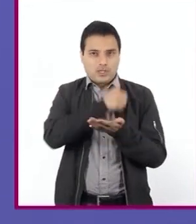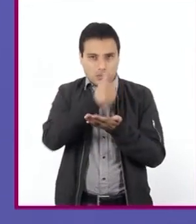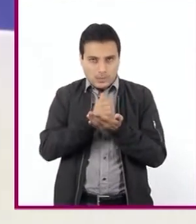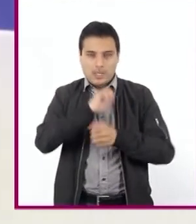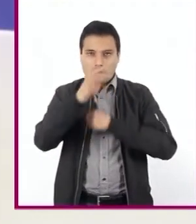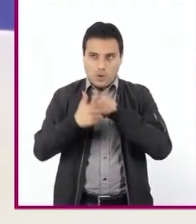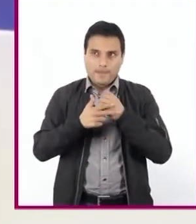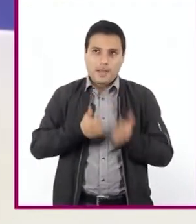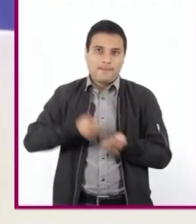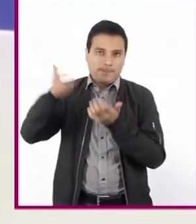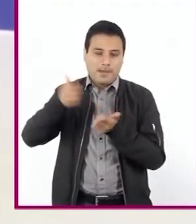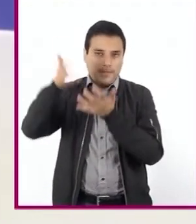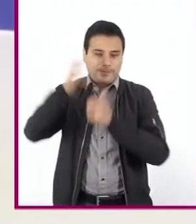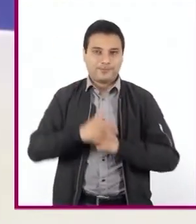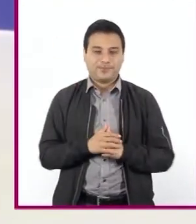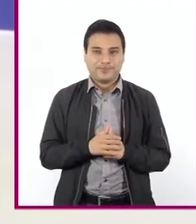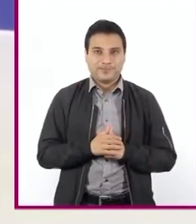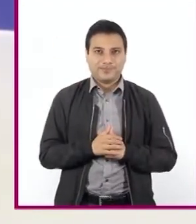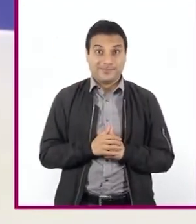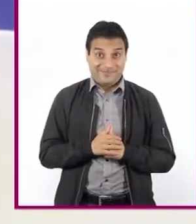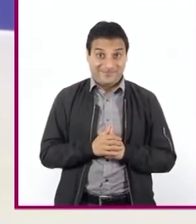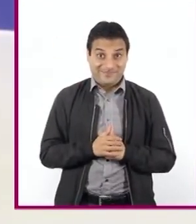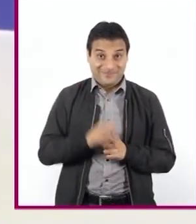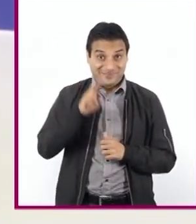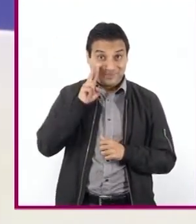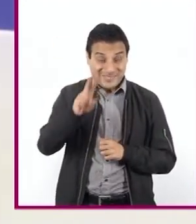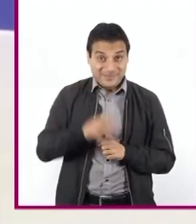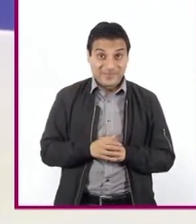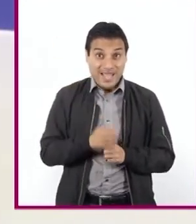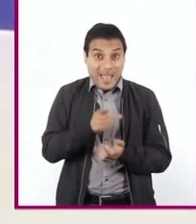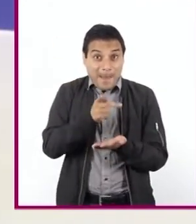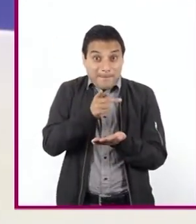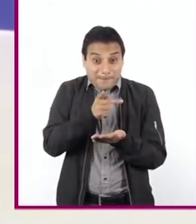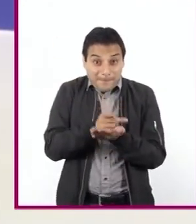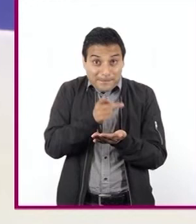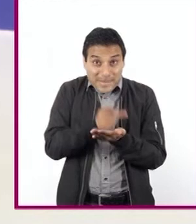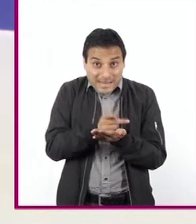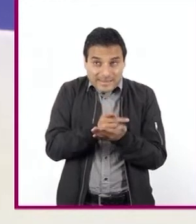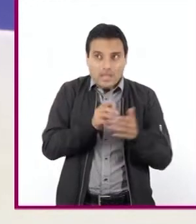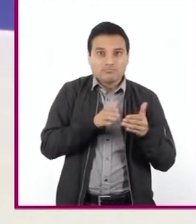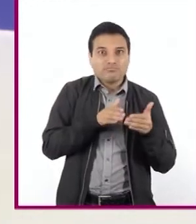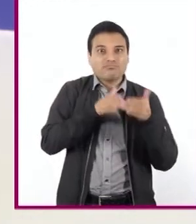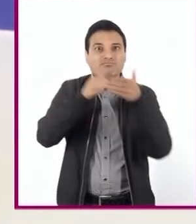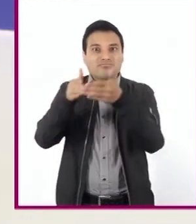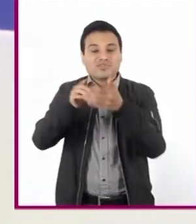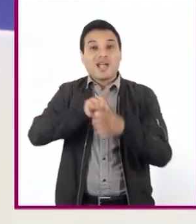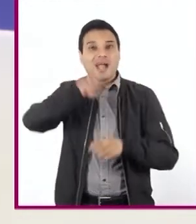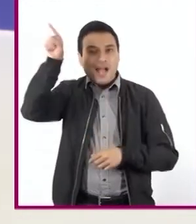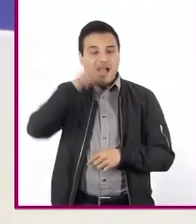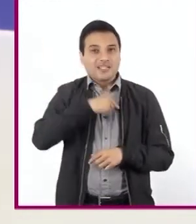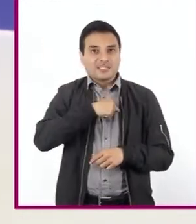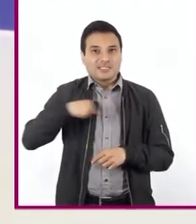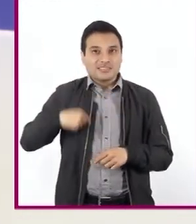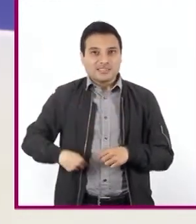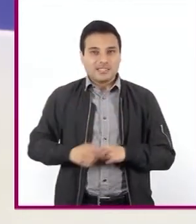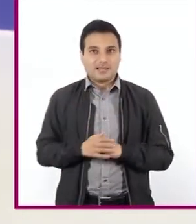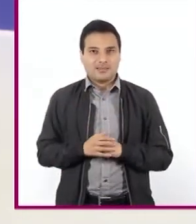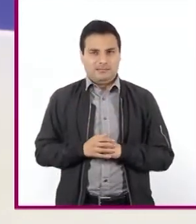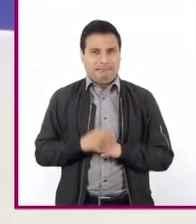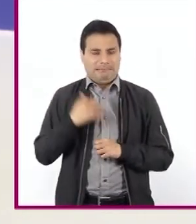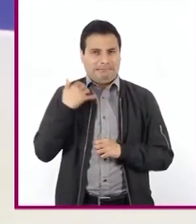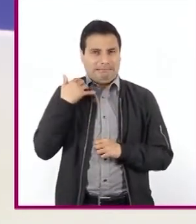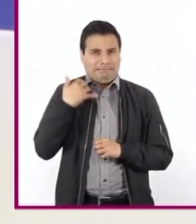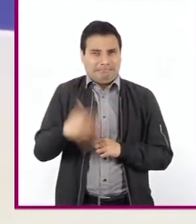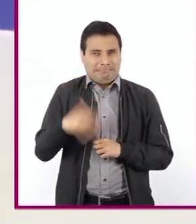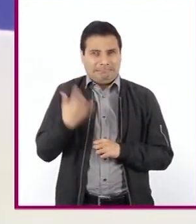europeas. A través de esta ruta, la plata llegó a China. ¿Pueden imaginar el largo trayecto